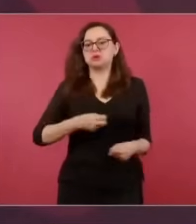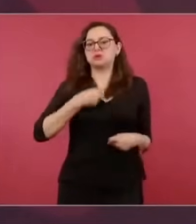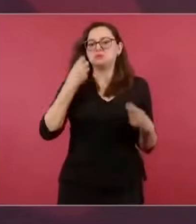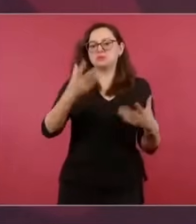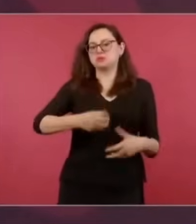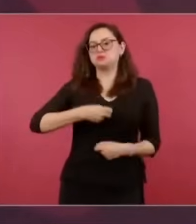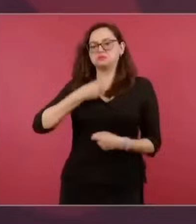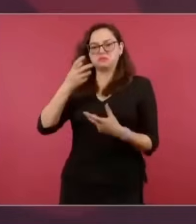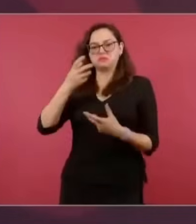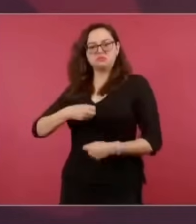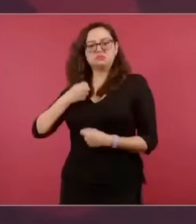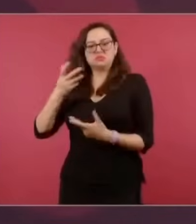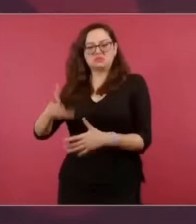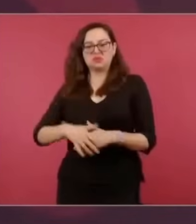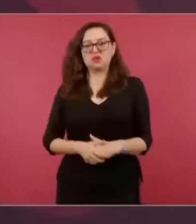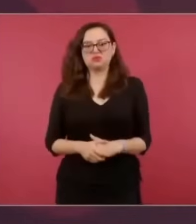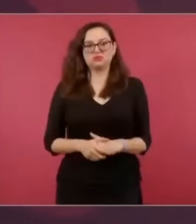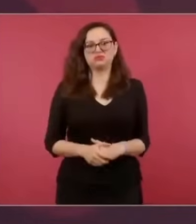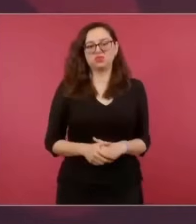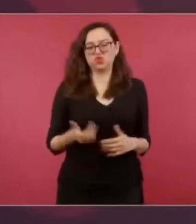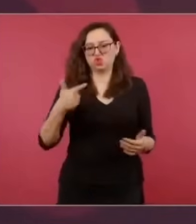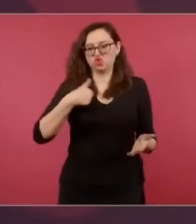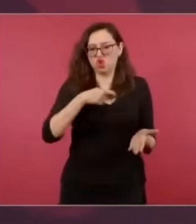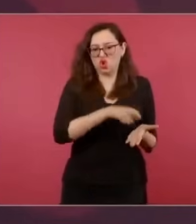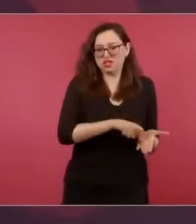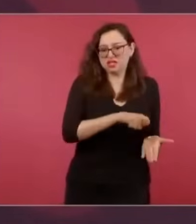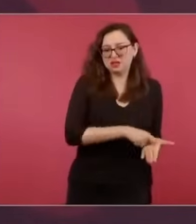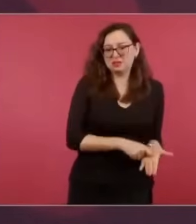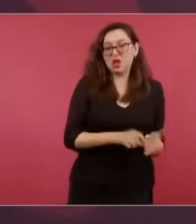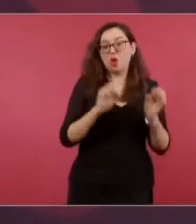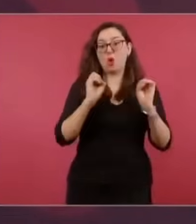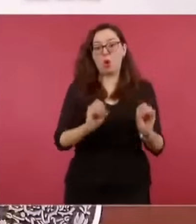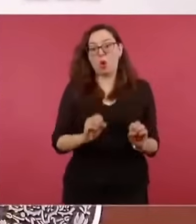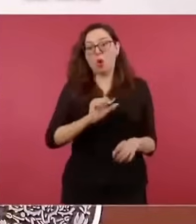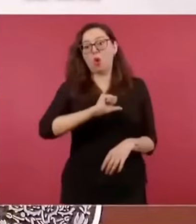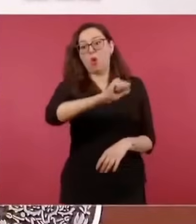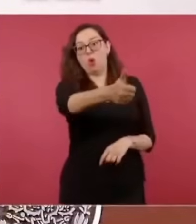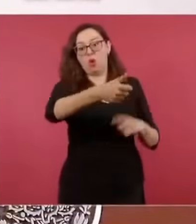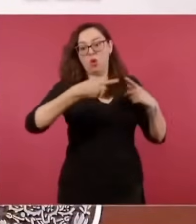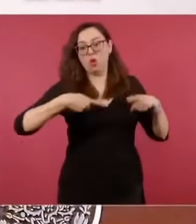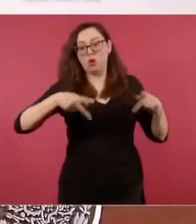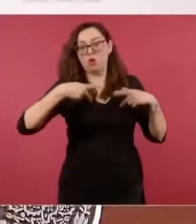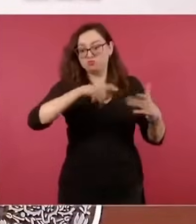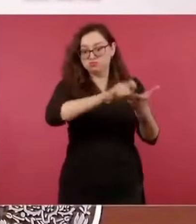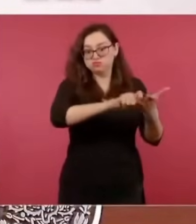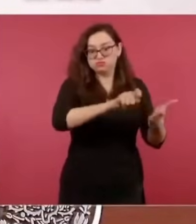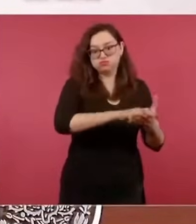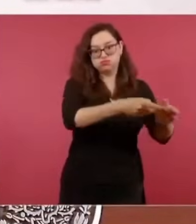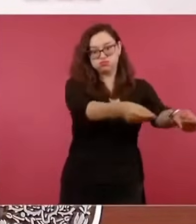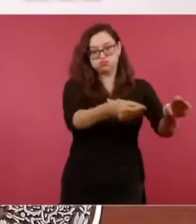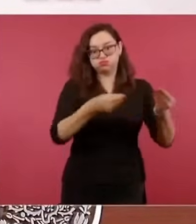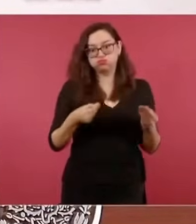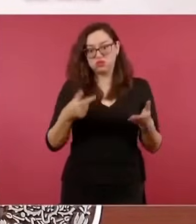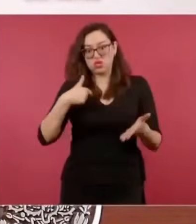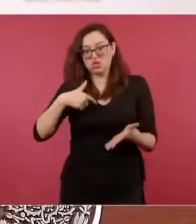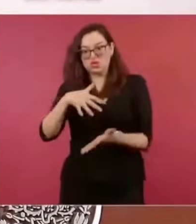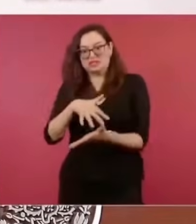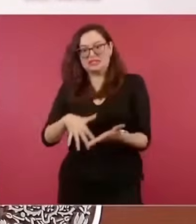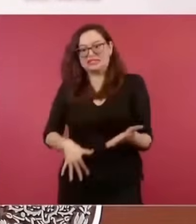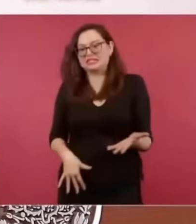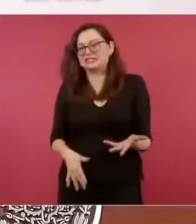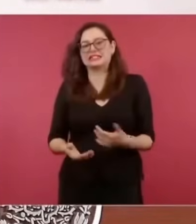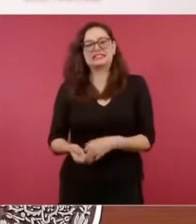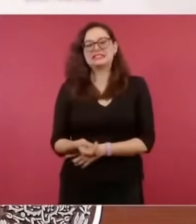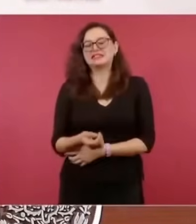que yo no escriba. Por eso tengo que aplicarme un poquito más, porque